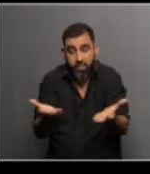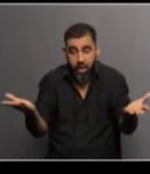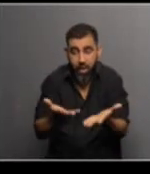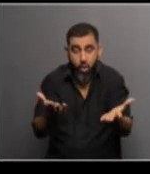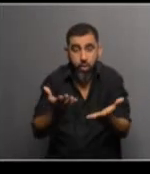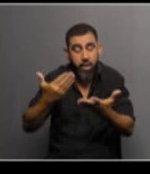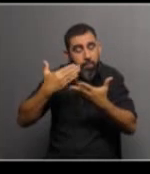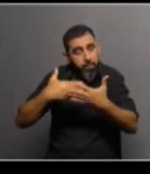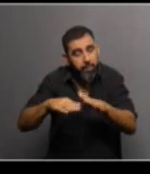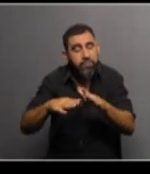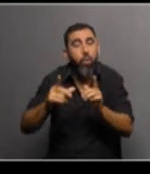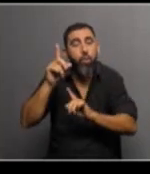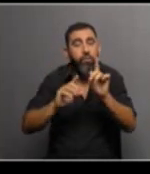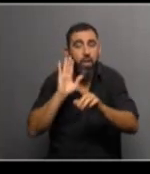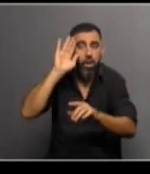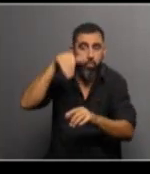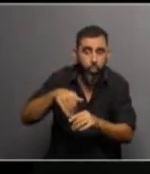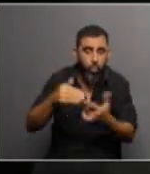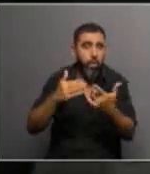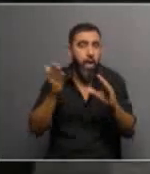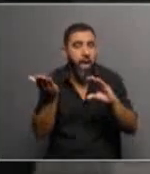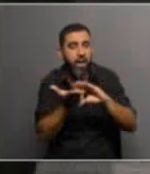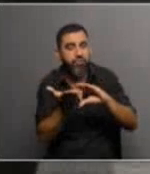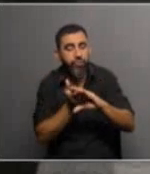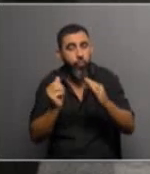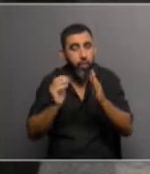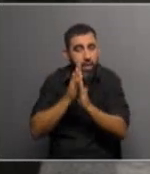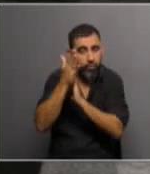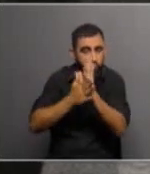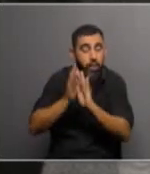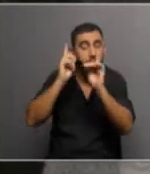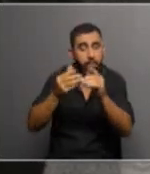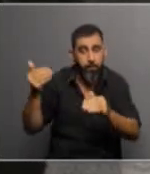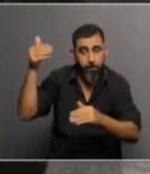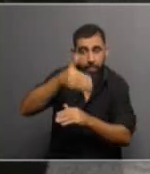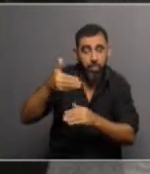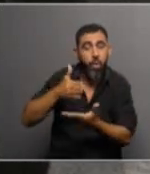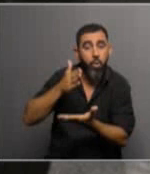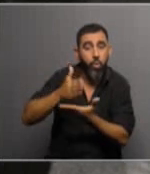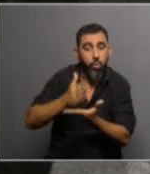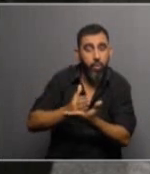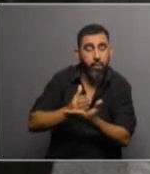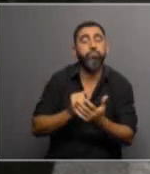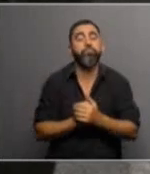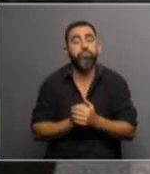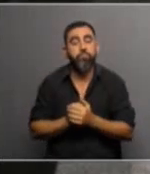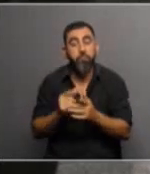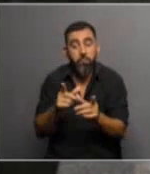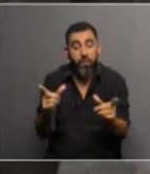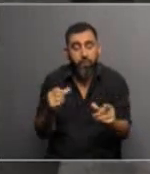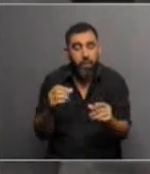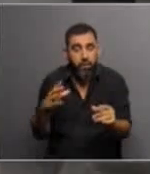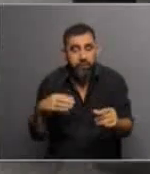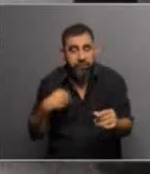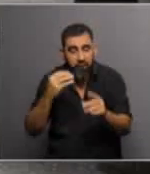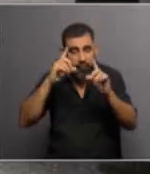incorpore a la ciudad de la universidad de la república el archivo nacional también colaborando el agua para terminar de rescatar